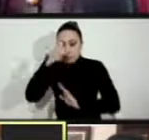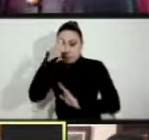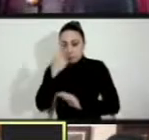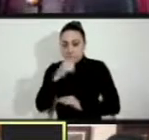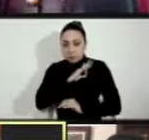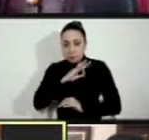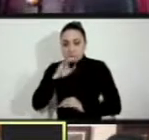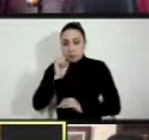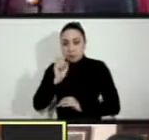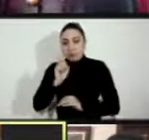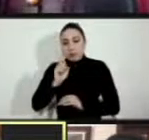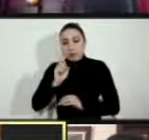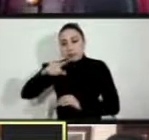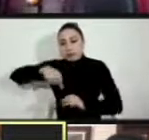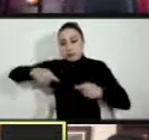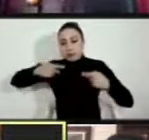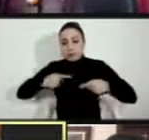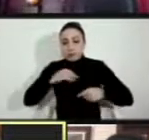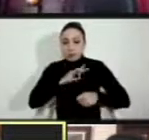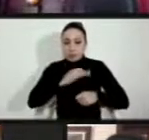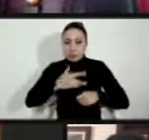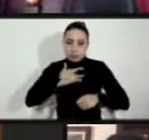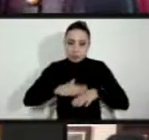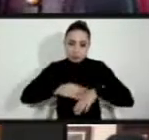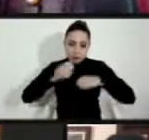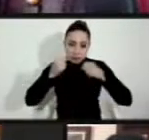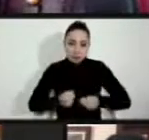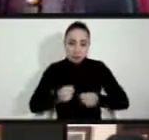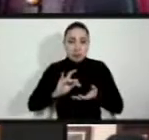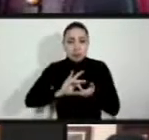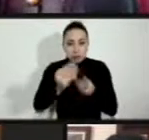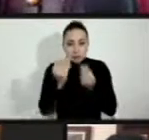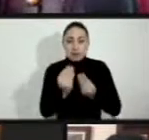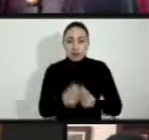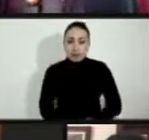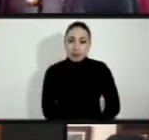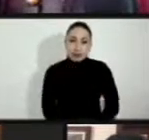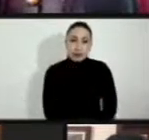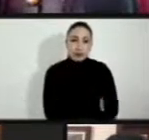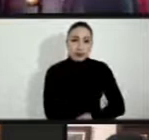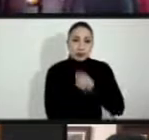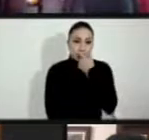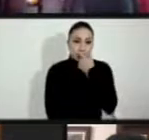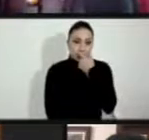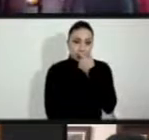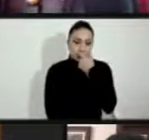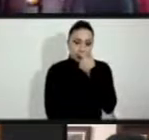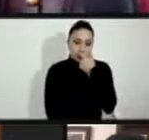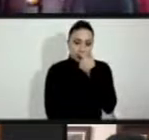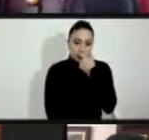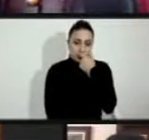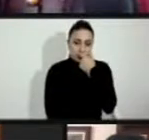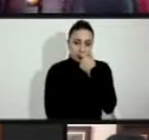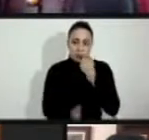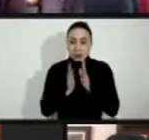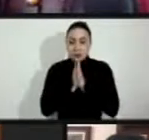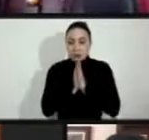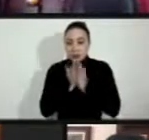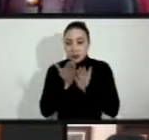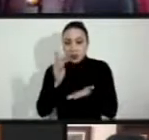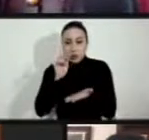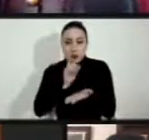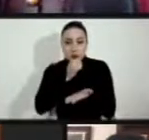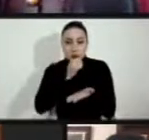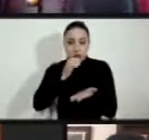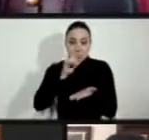los vecinos de Clavería. Gracias. Muchas gracias, diputada. Le solicito a la diputada Gabriela Salido nos